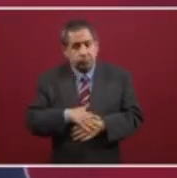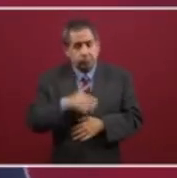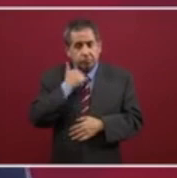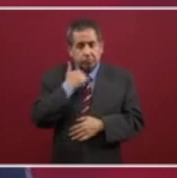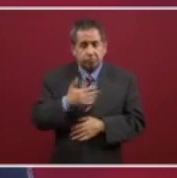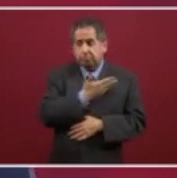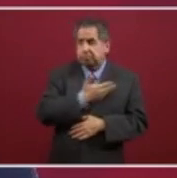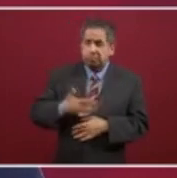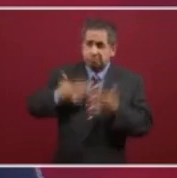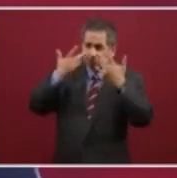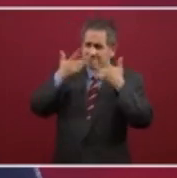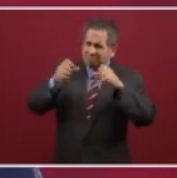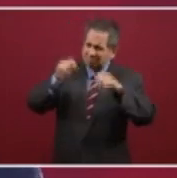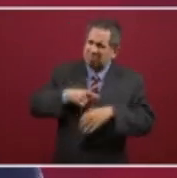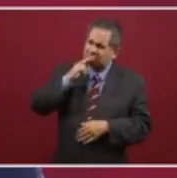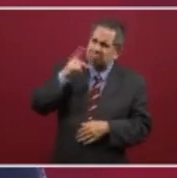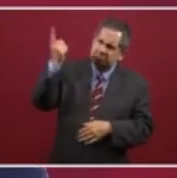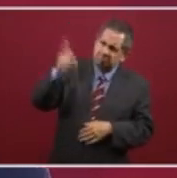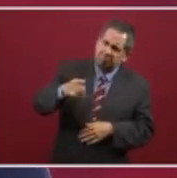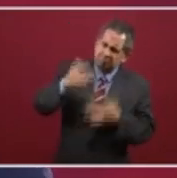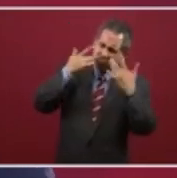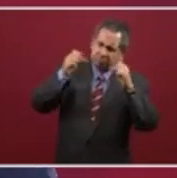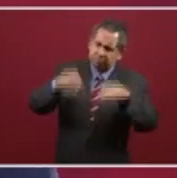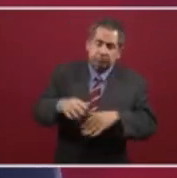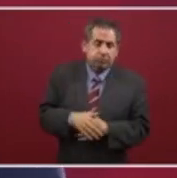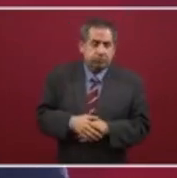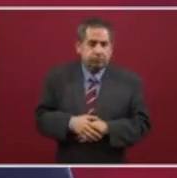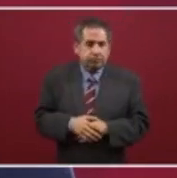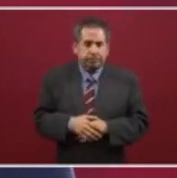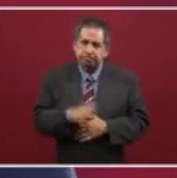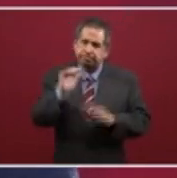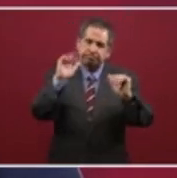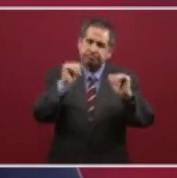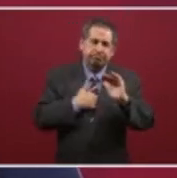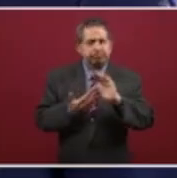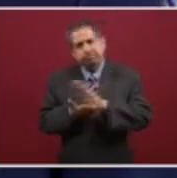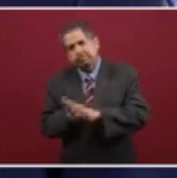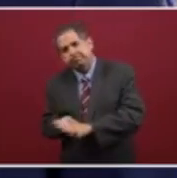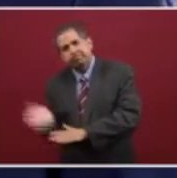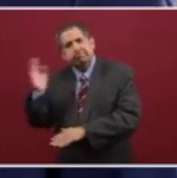renuncie el presidente? A Palenque, Chiapas.